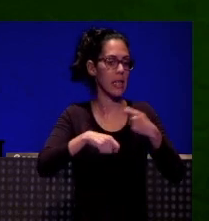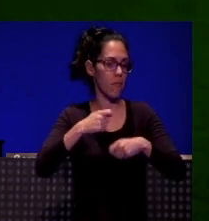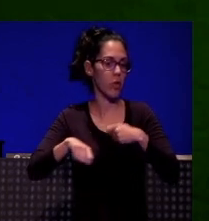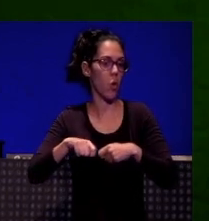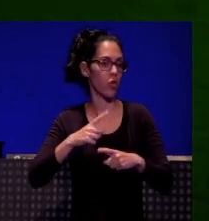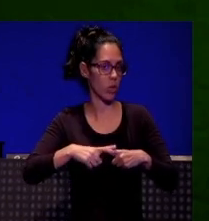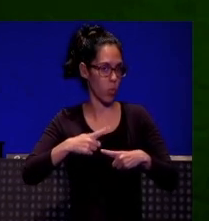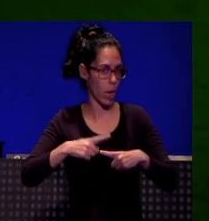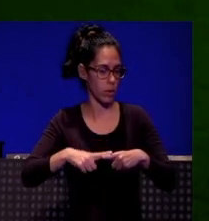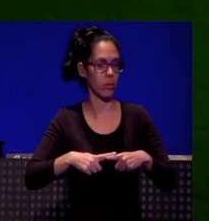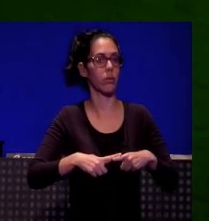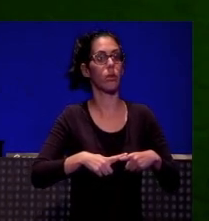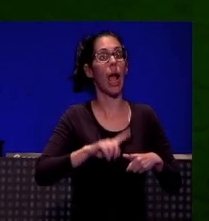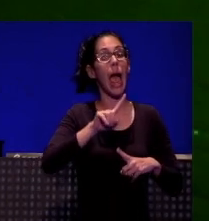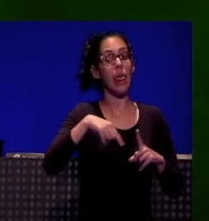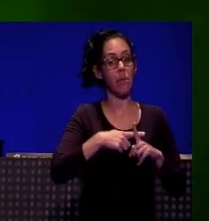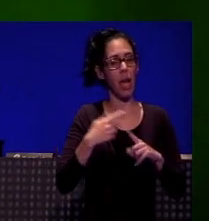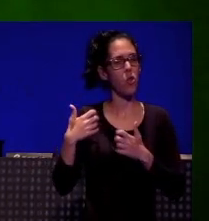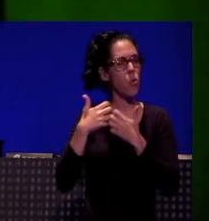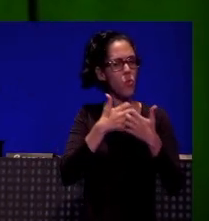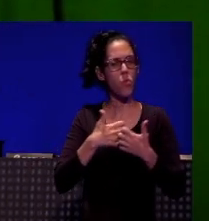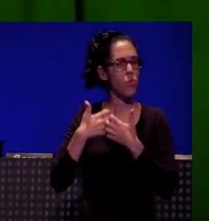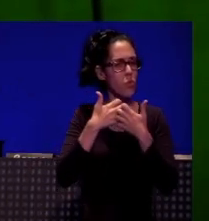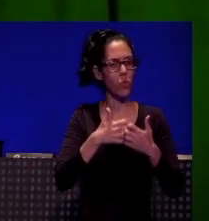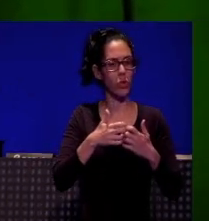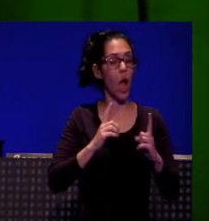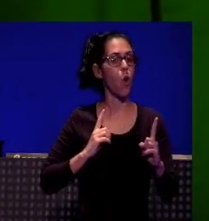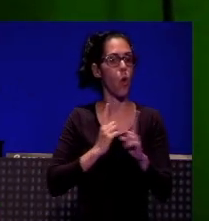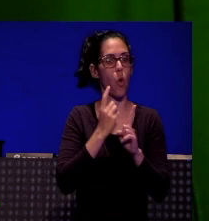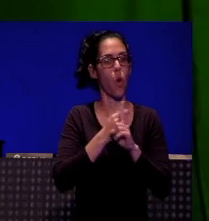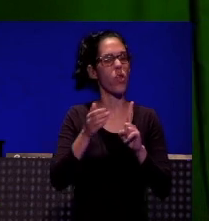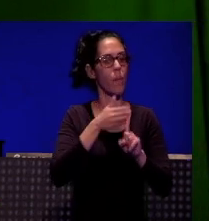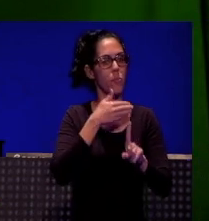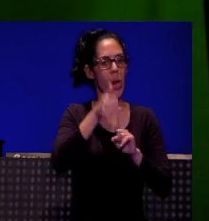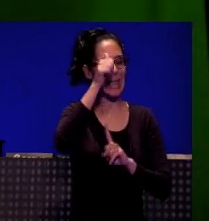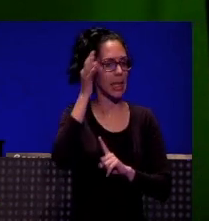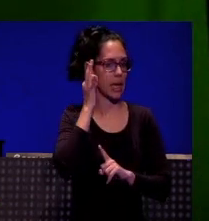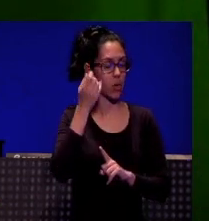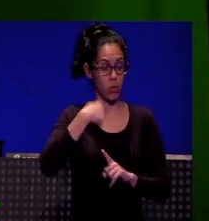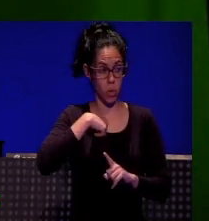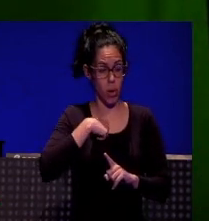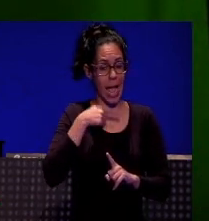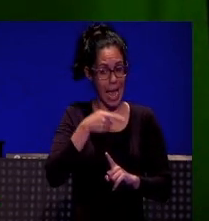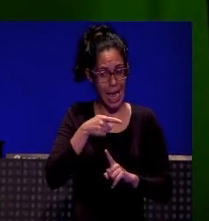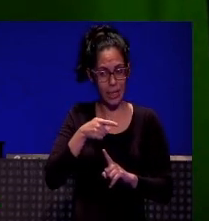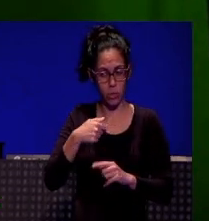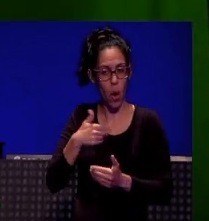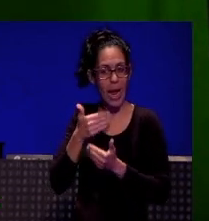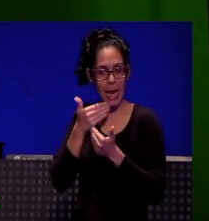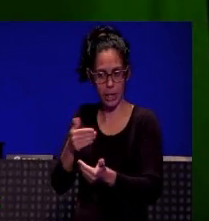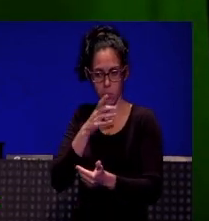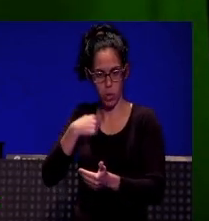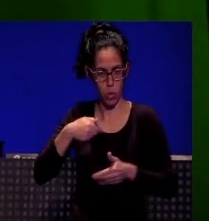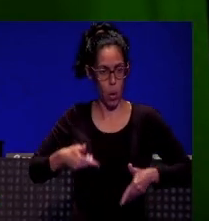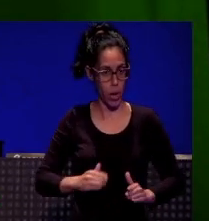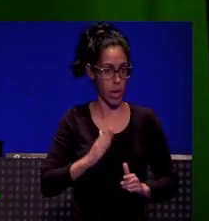en su lucha su activismo contra la violencia de género cosa que le agradezco porque tengo tres hijas